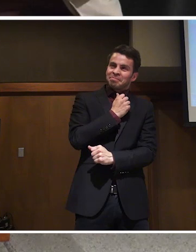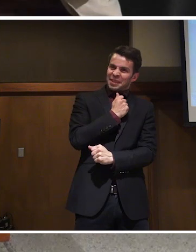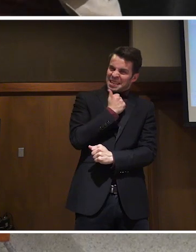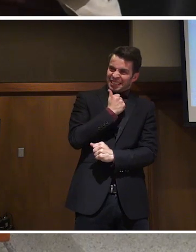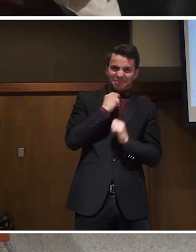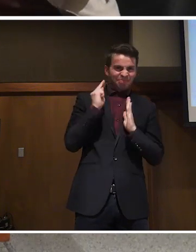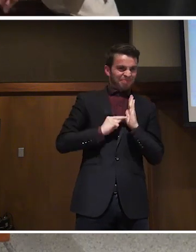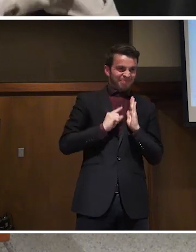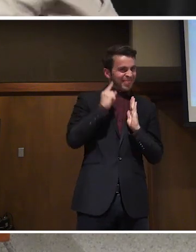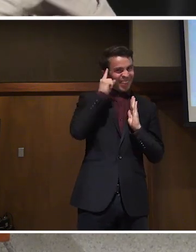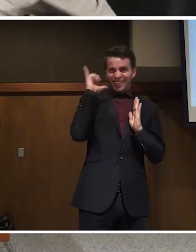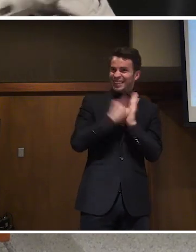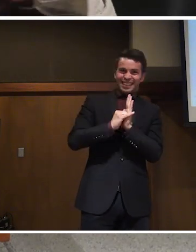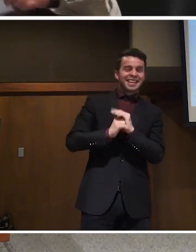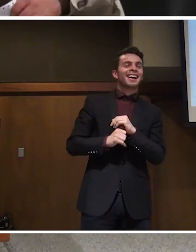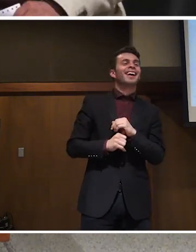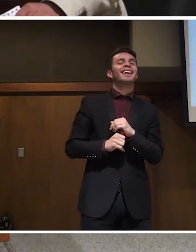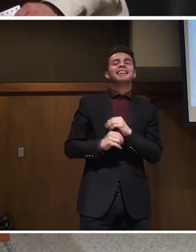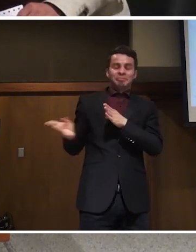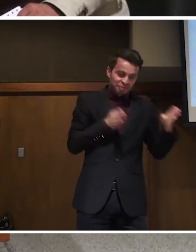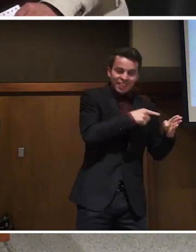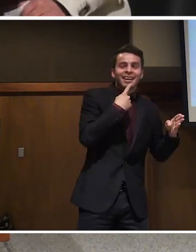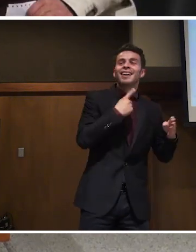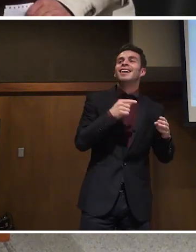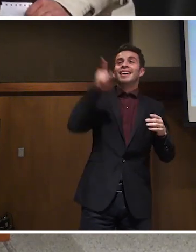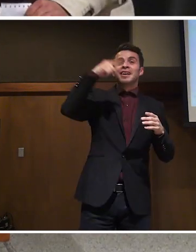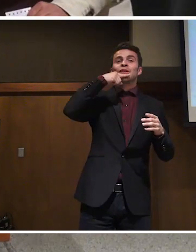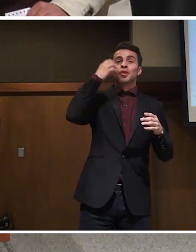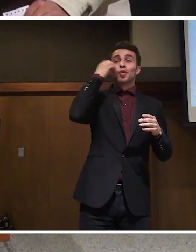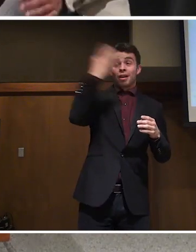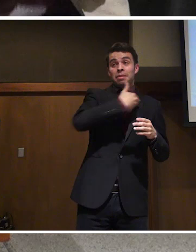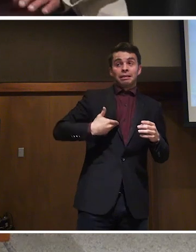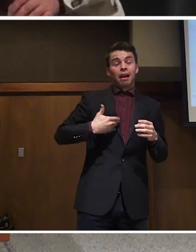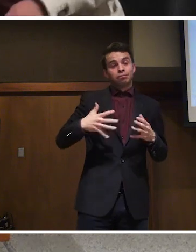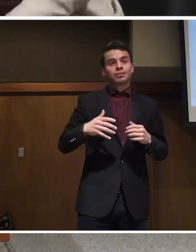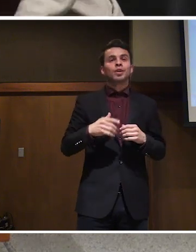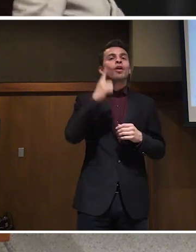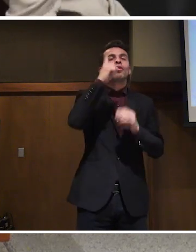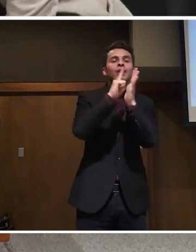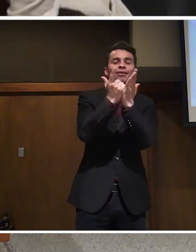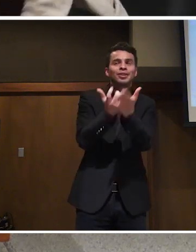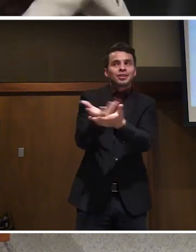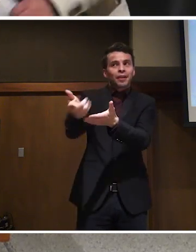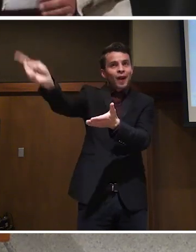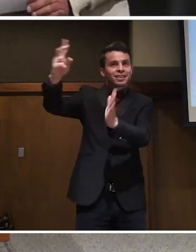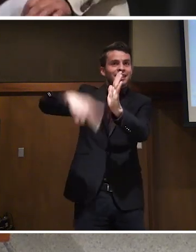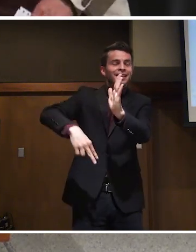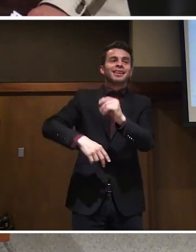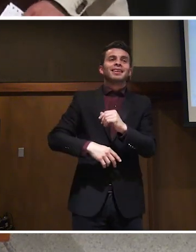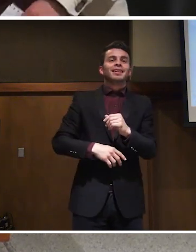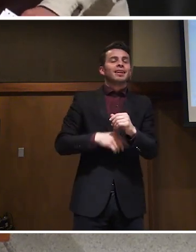Yo no sé cuál le recomendaría al presidente Duque, pero sí hubo un libro que fue